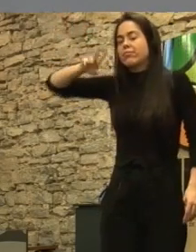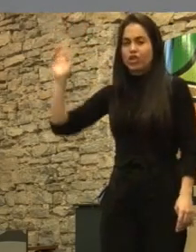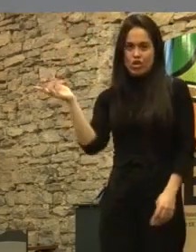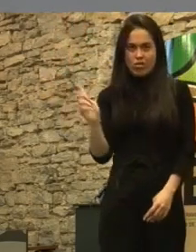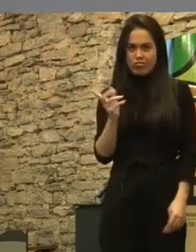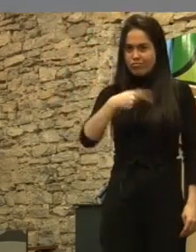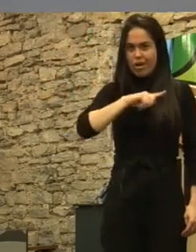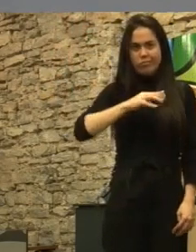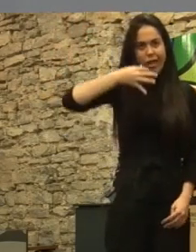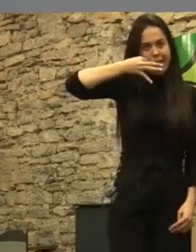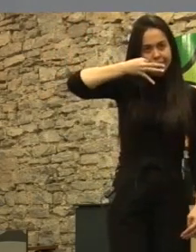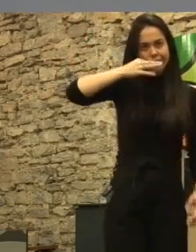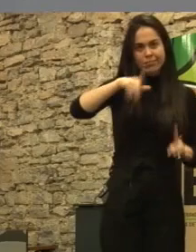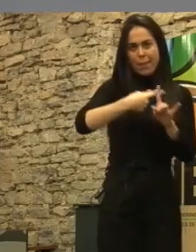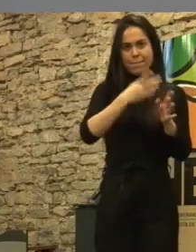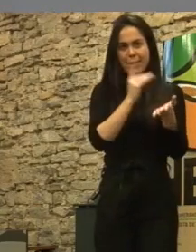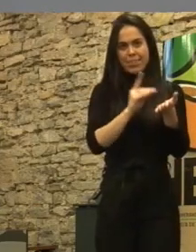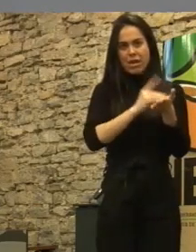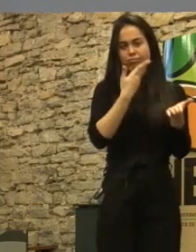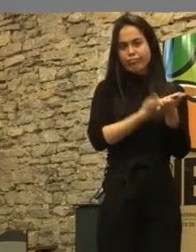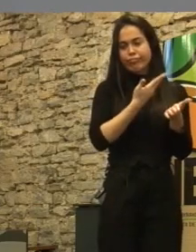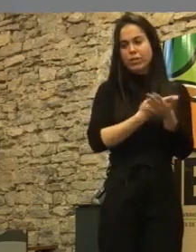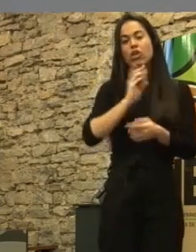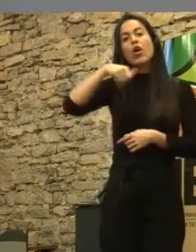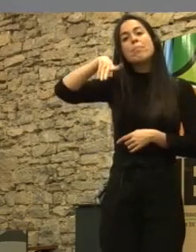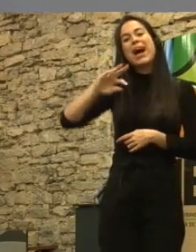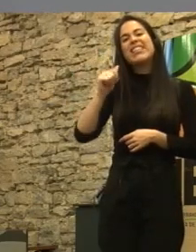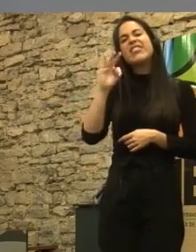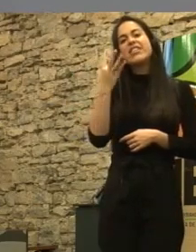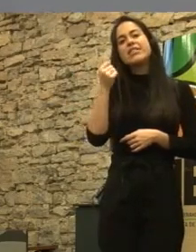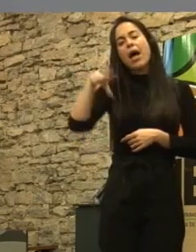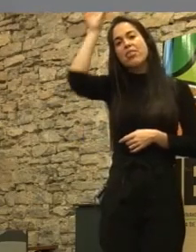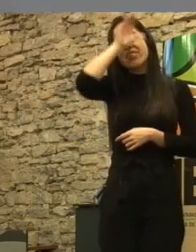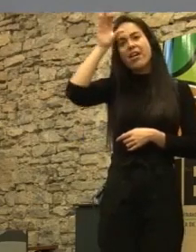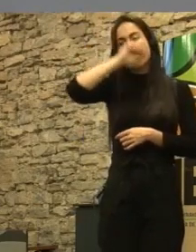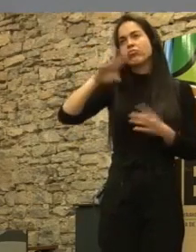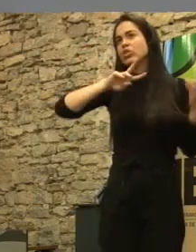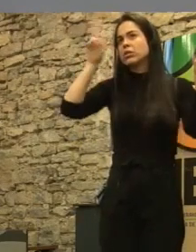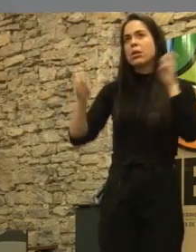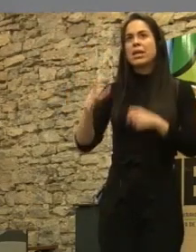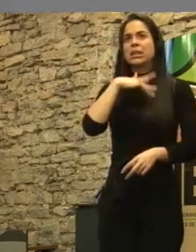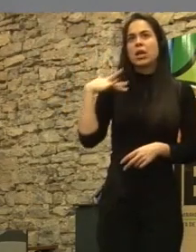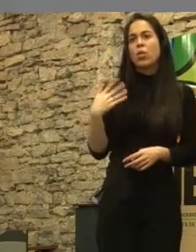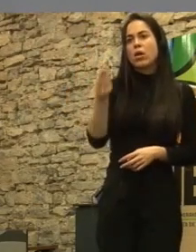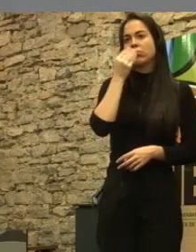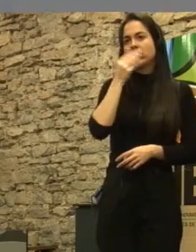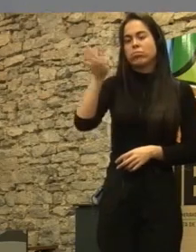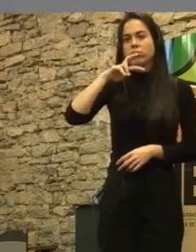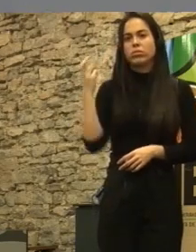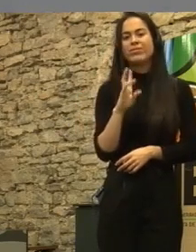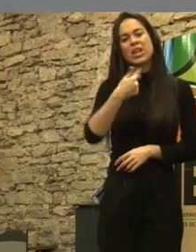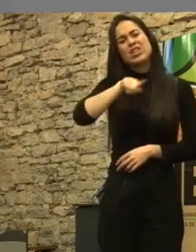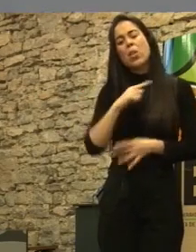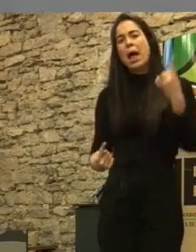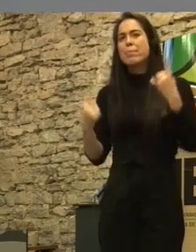datos. Es verdad que en algunos proyectos, como por ejemplo Maldita Ciencia, que tiene que ver pues, con estos temas de ciencia, de alimentación, de salud, a veces sí publicamos pequeñas cosas